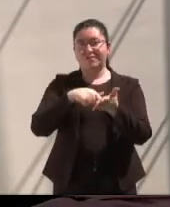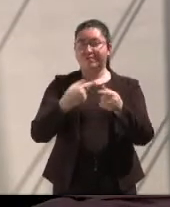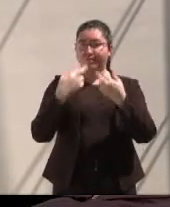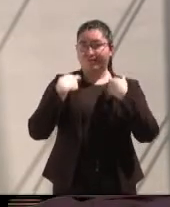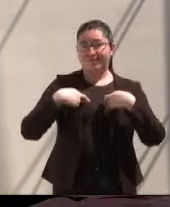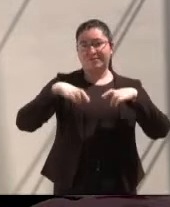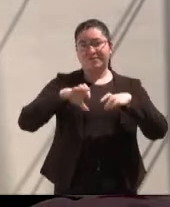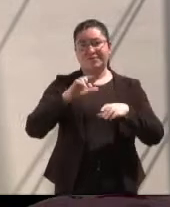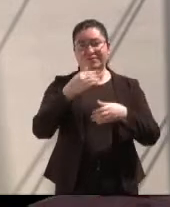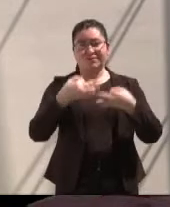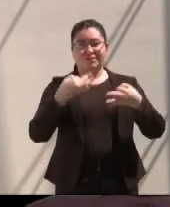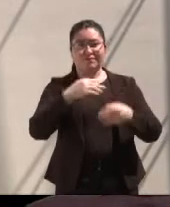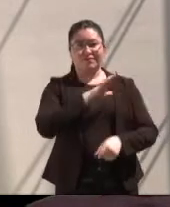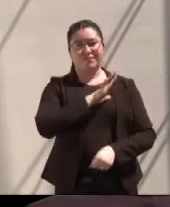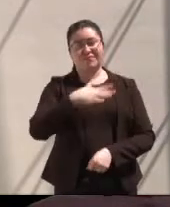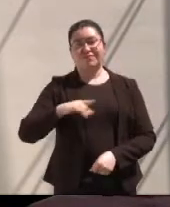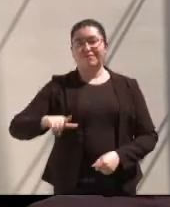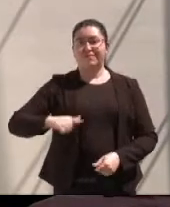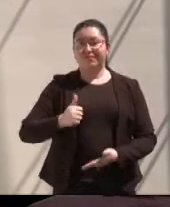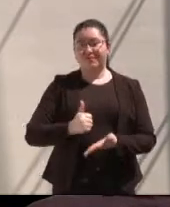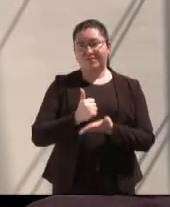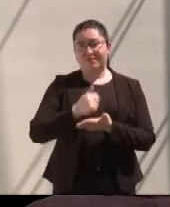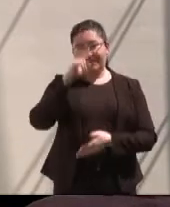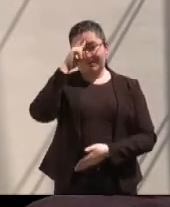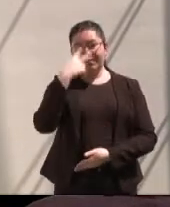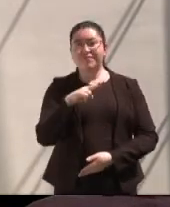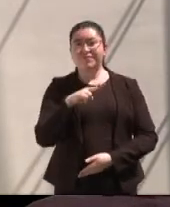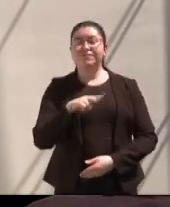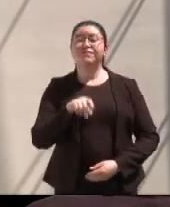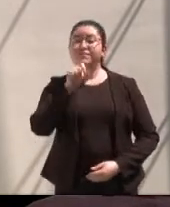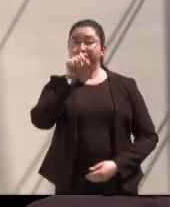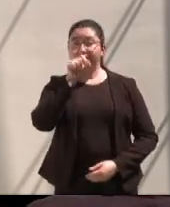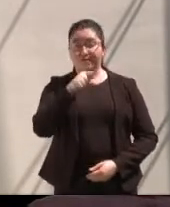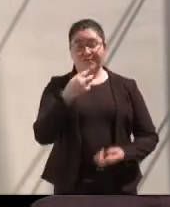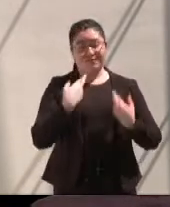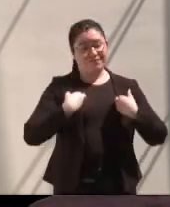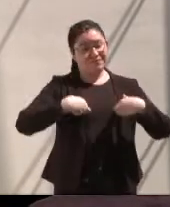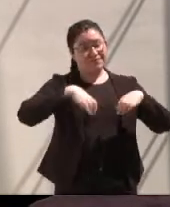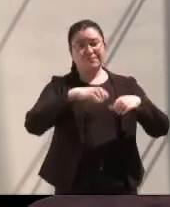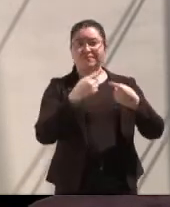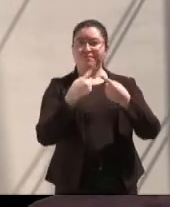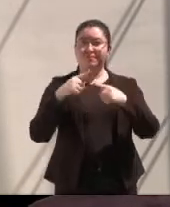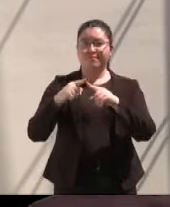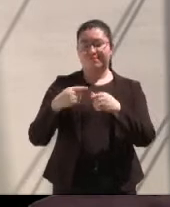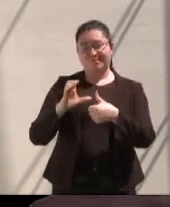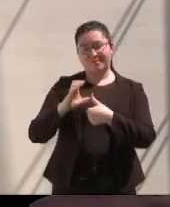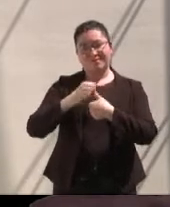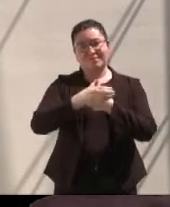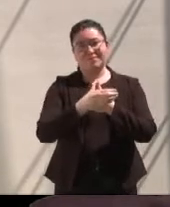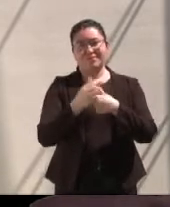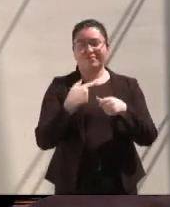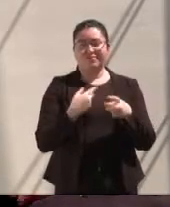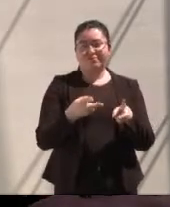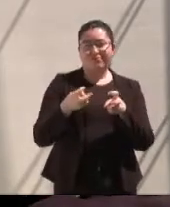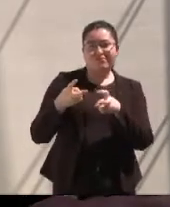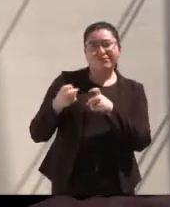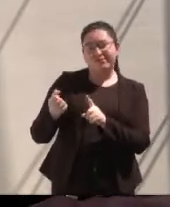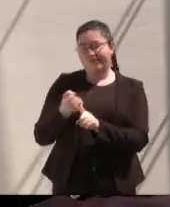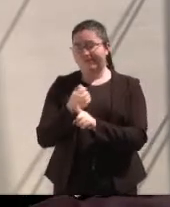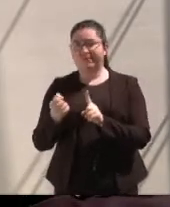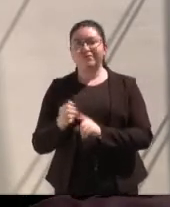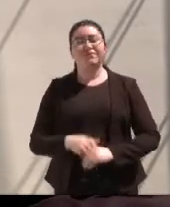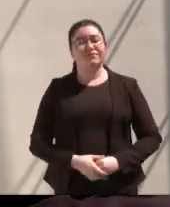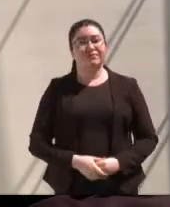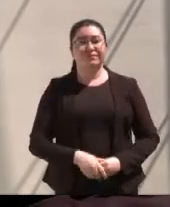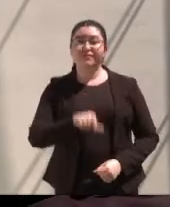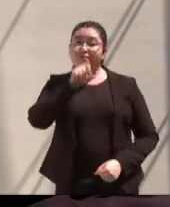de la Fiscalía General de Justicia de la Ciudad de México, representantes de colectivos de víctimas de delito, así como los